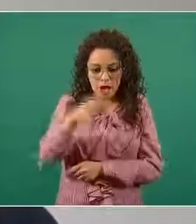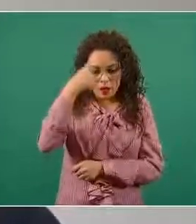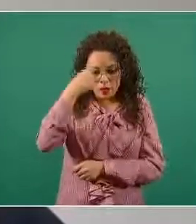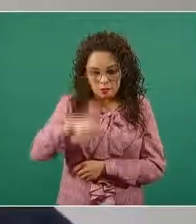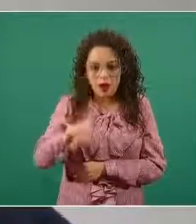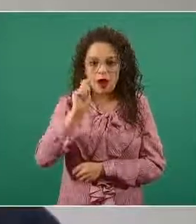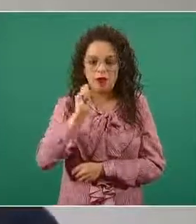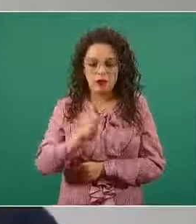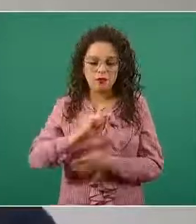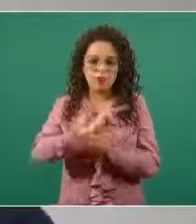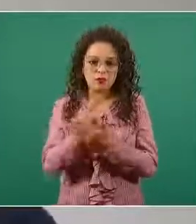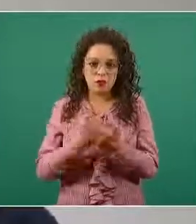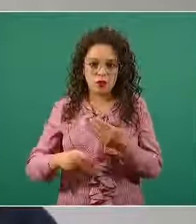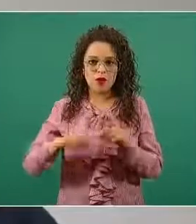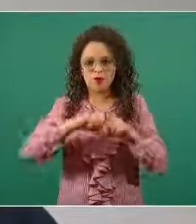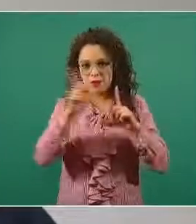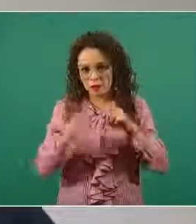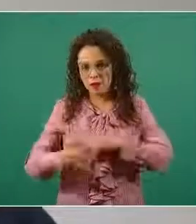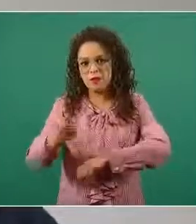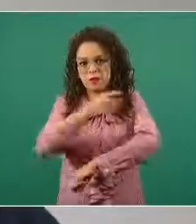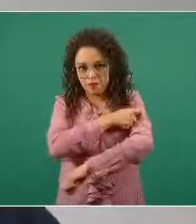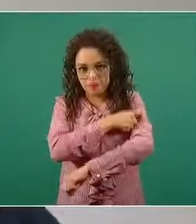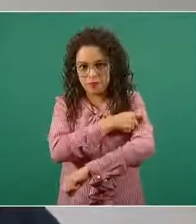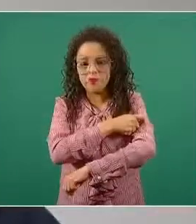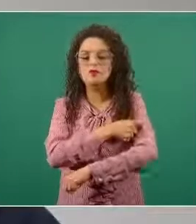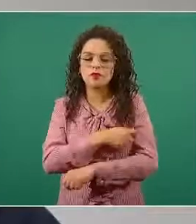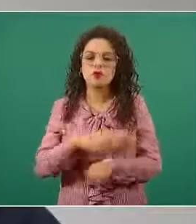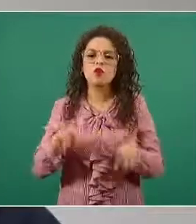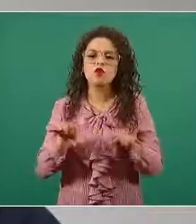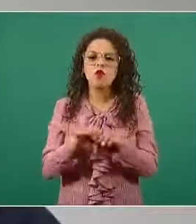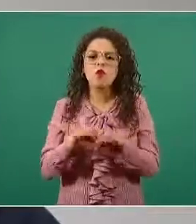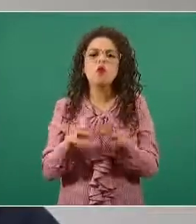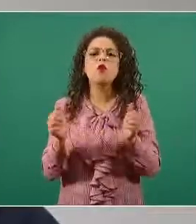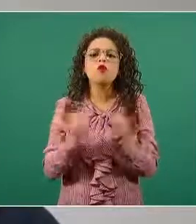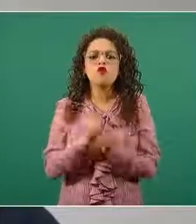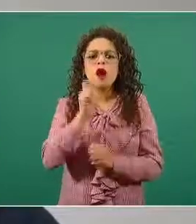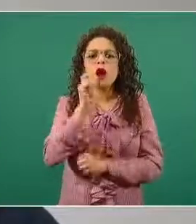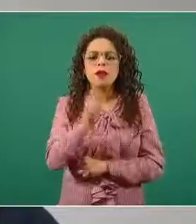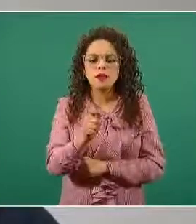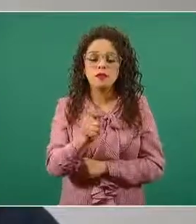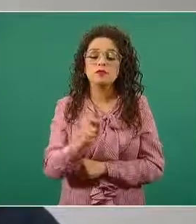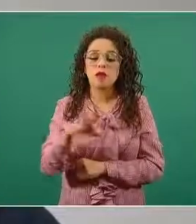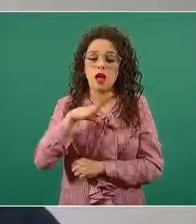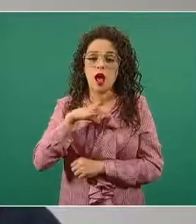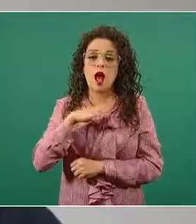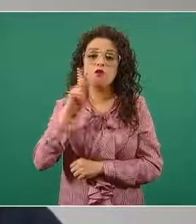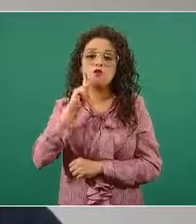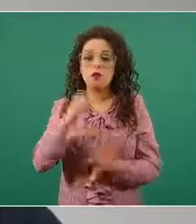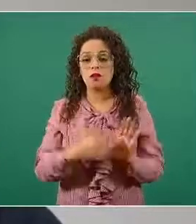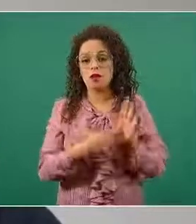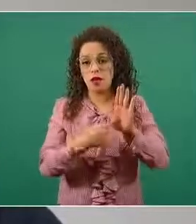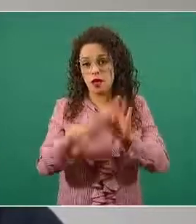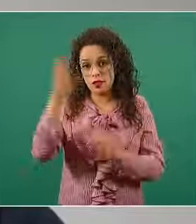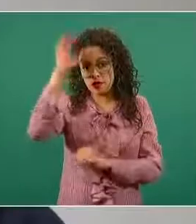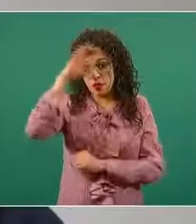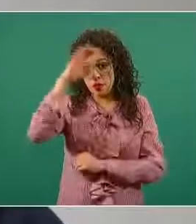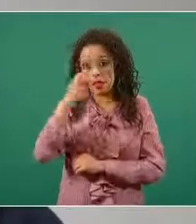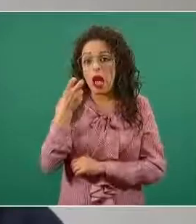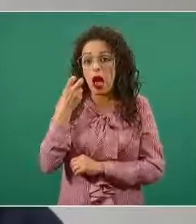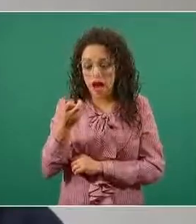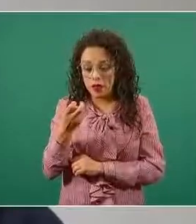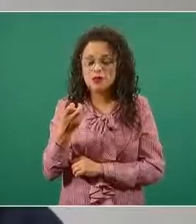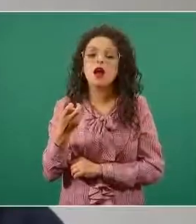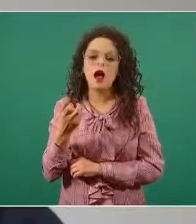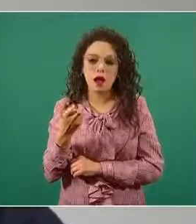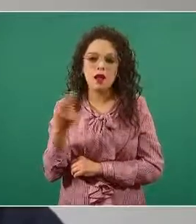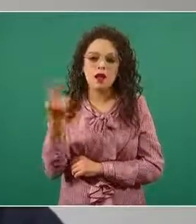oportuna, siempre obviamente basados en la bibliografía y en el soporte científico que debe de existir. Entonces